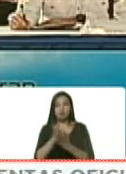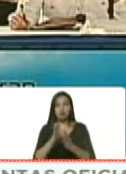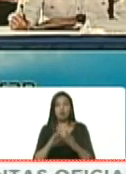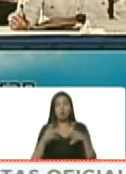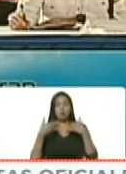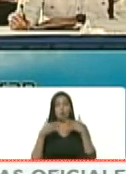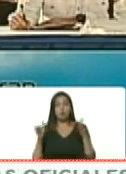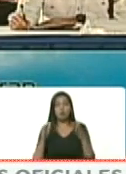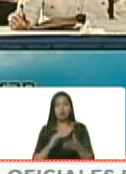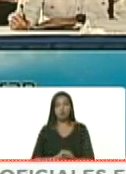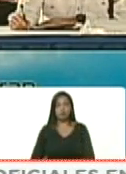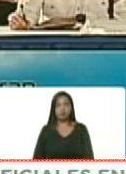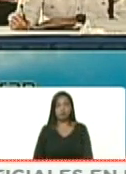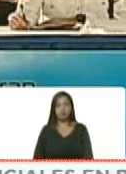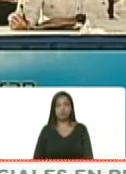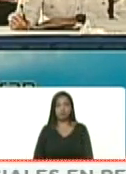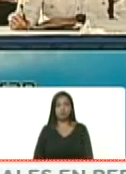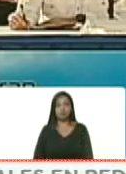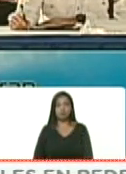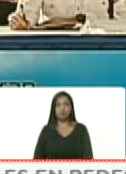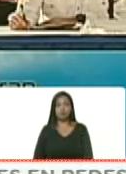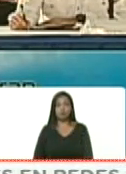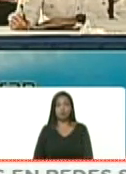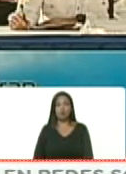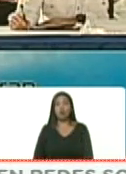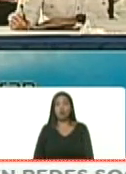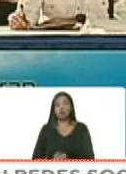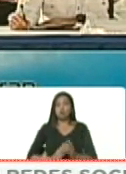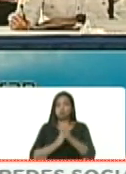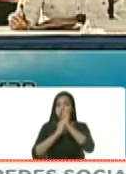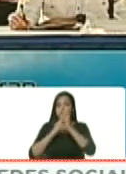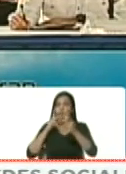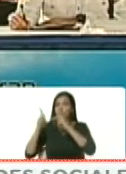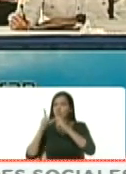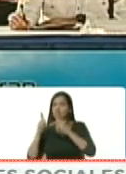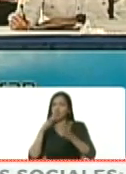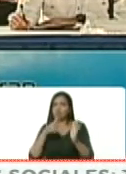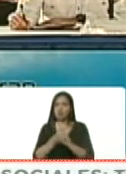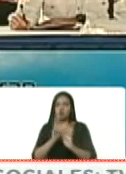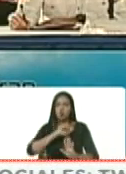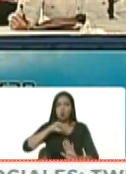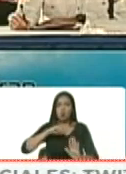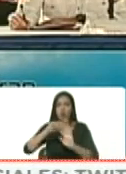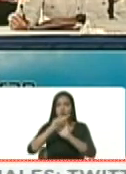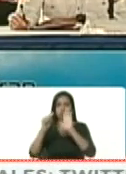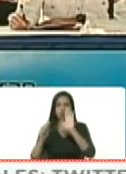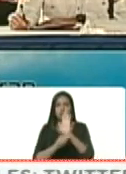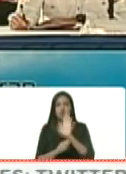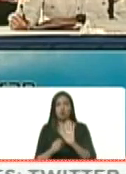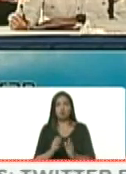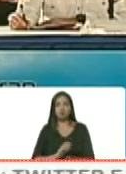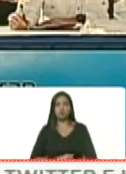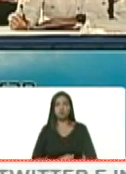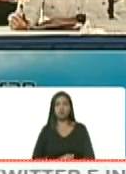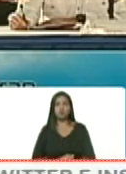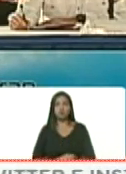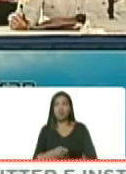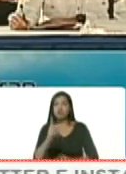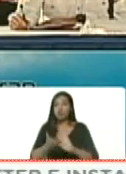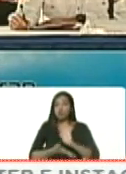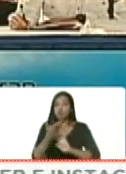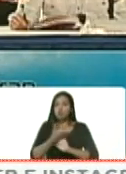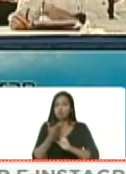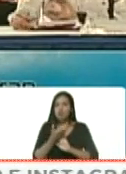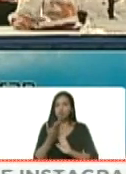popular, del protagonismo político, como lo garantiza nuestra Constitución de 1999. Eso es muy